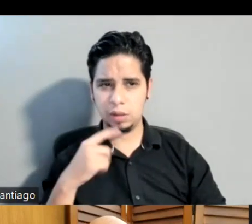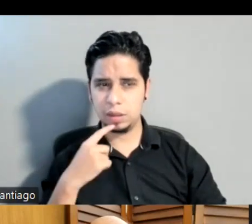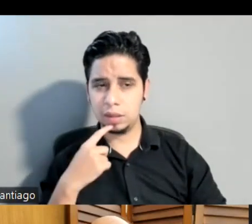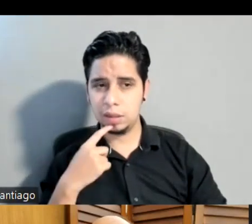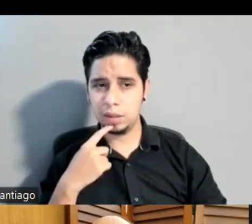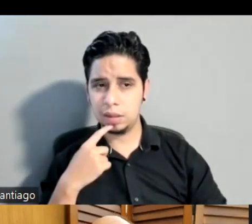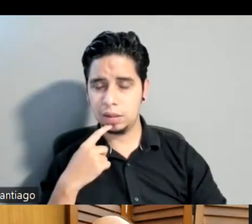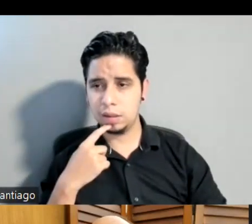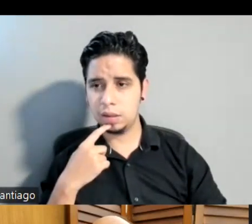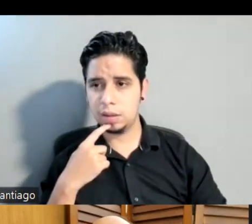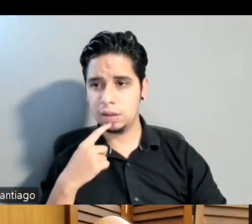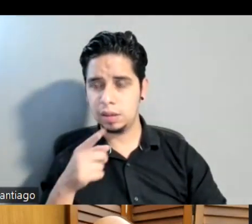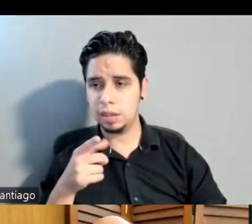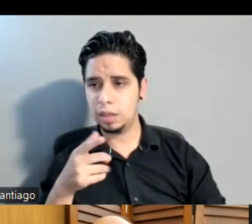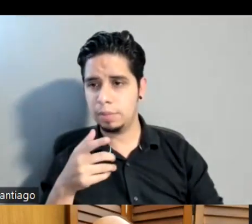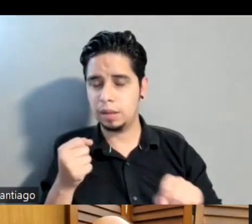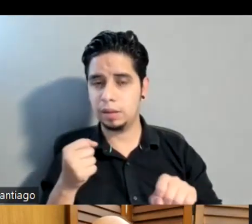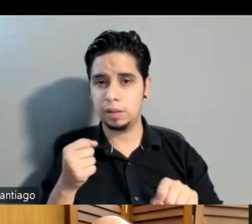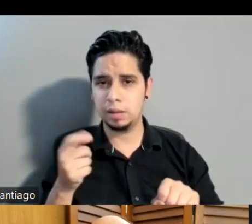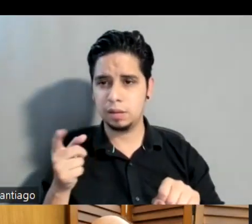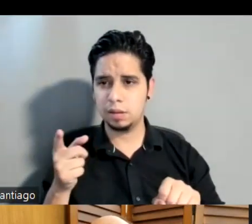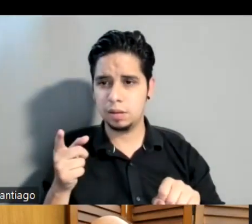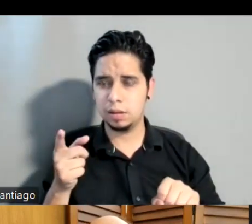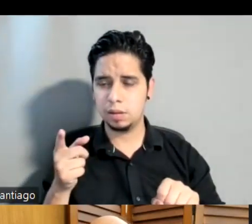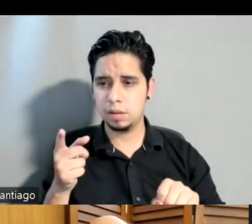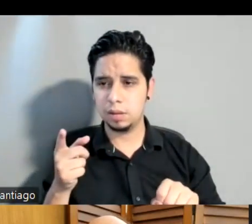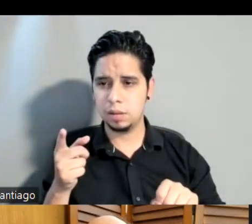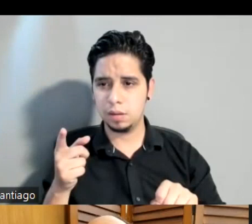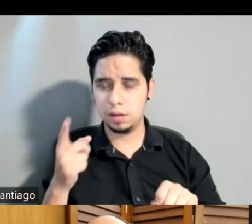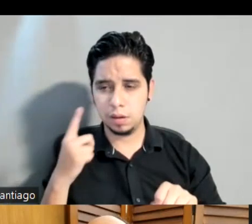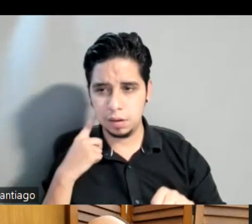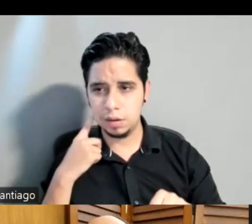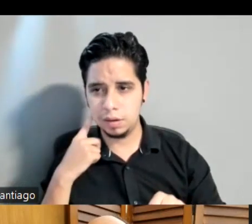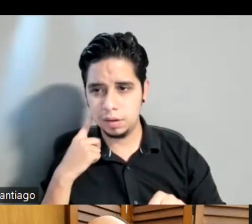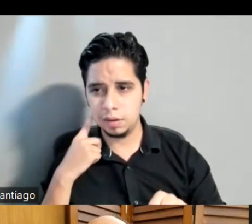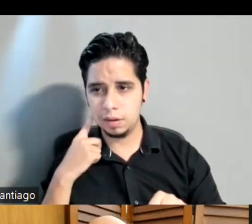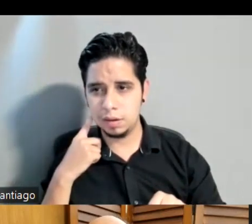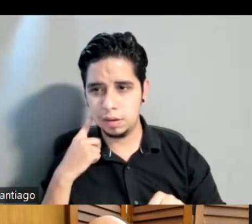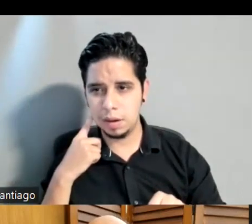la inmediatez. Dijiste una frase y se le escapó a W.